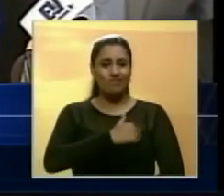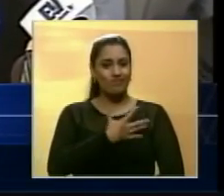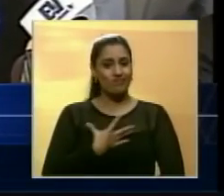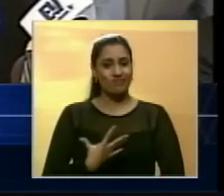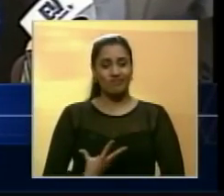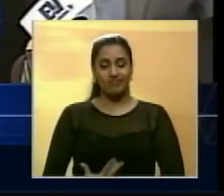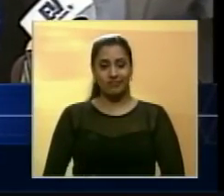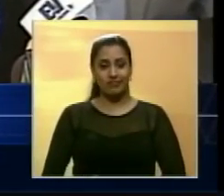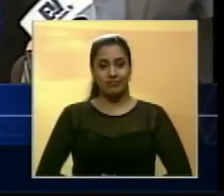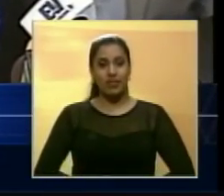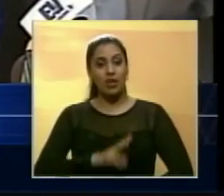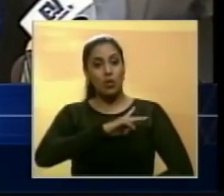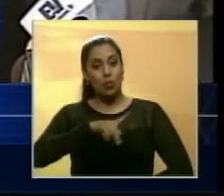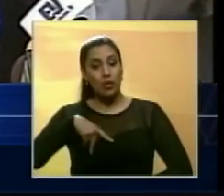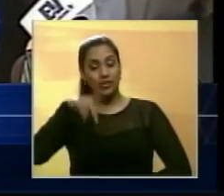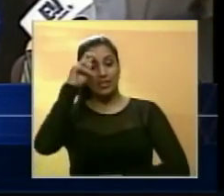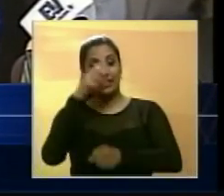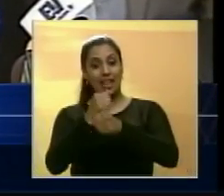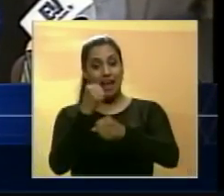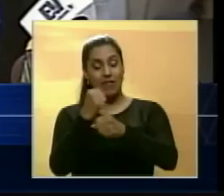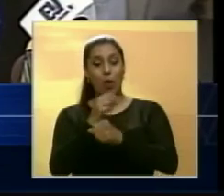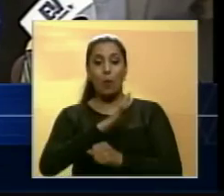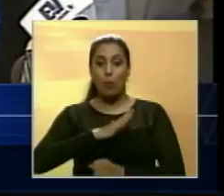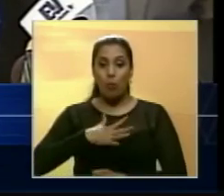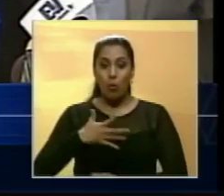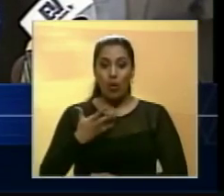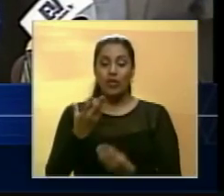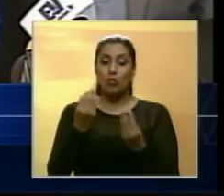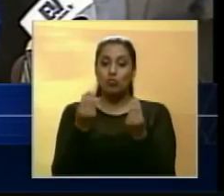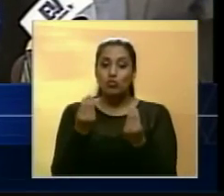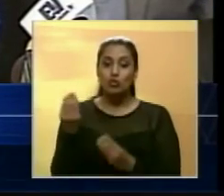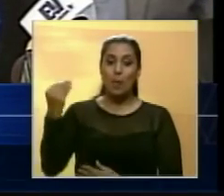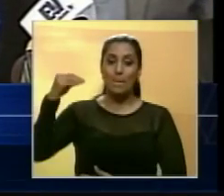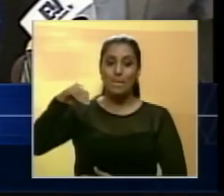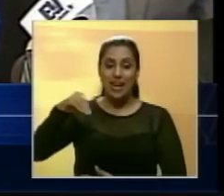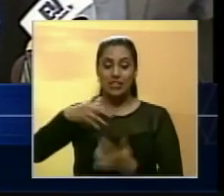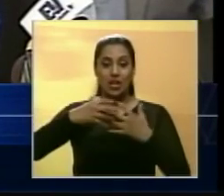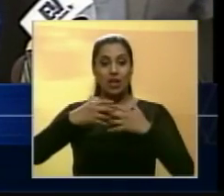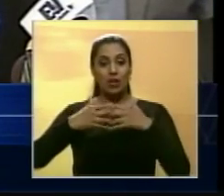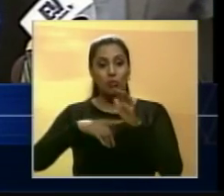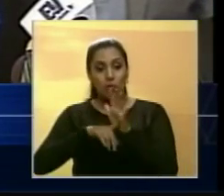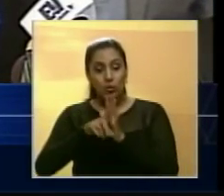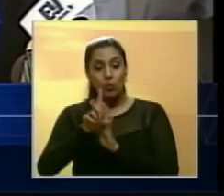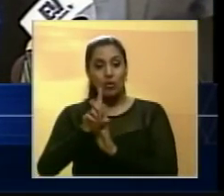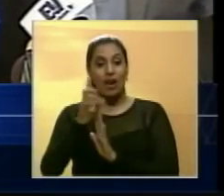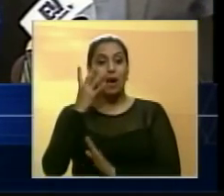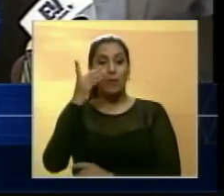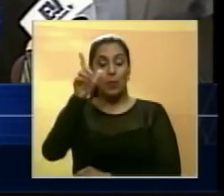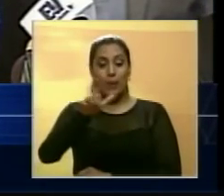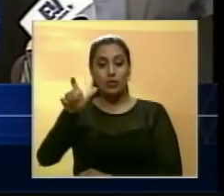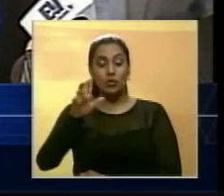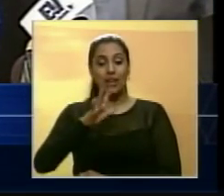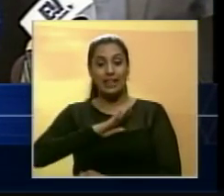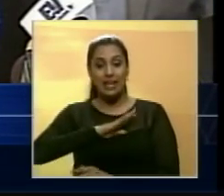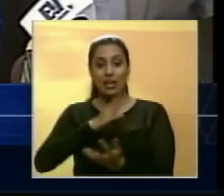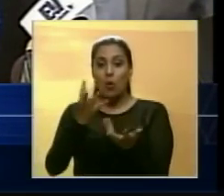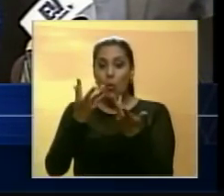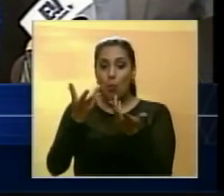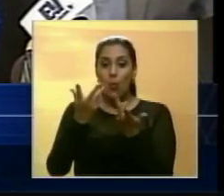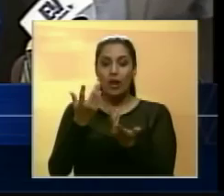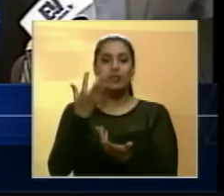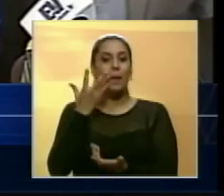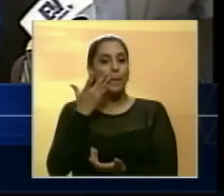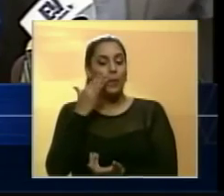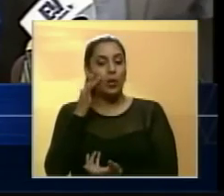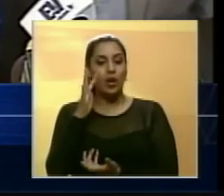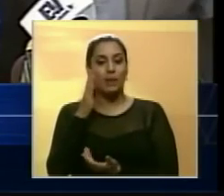Lamentablemente, nuestra gestión hubiera podido ser mucho más productiva si hubiésemos contado con